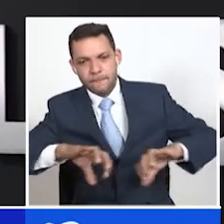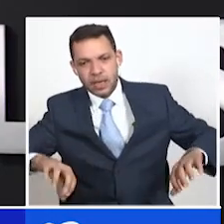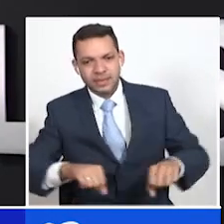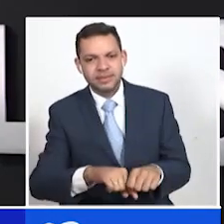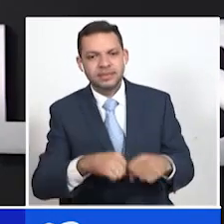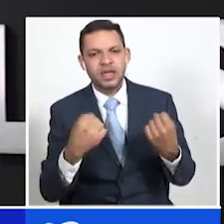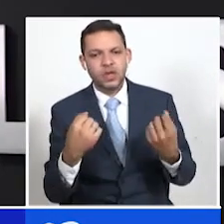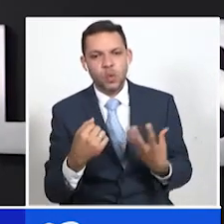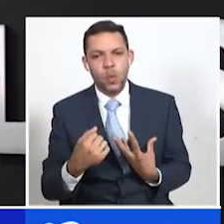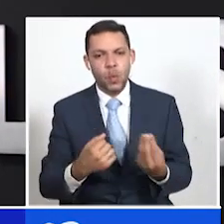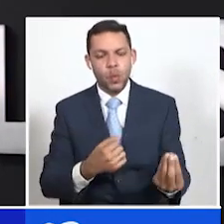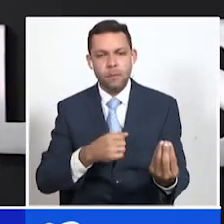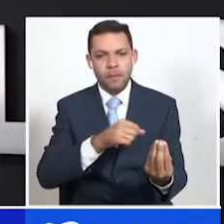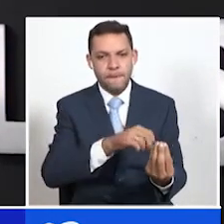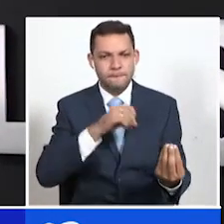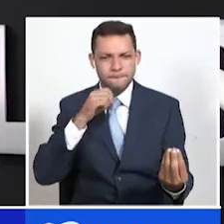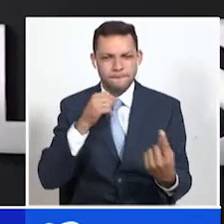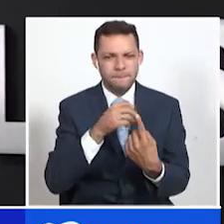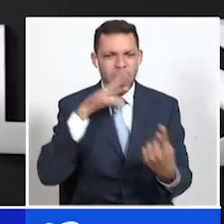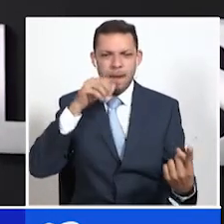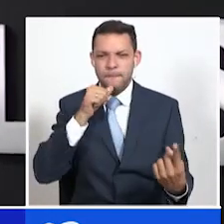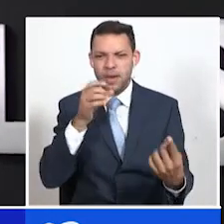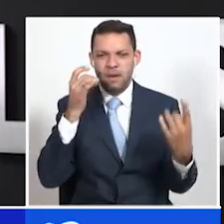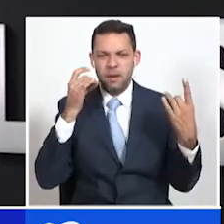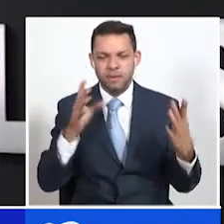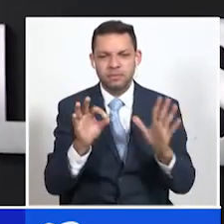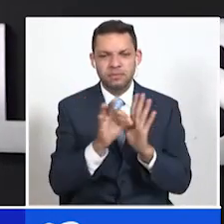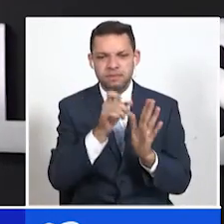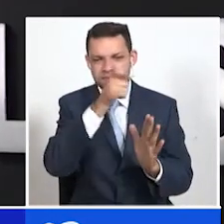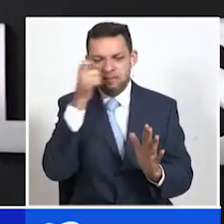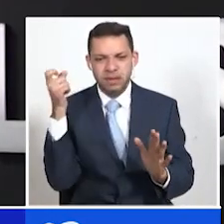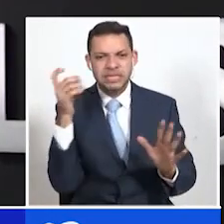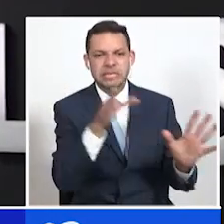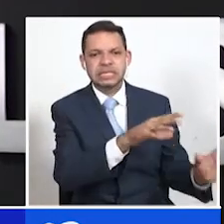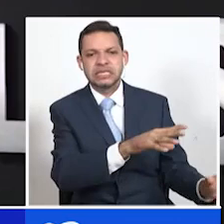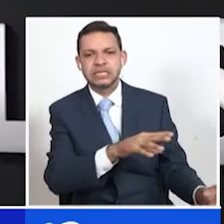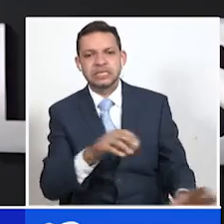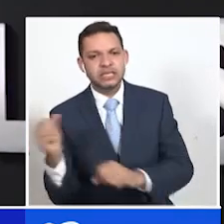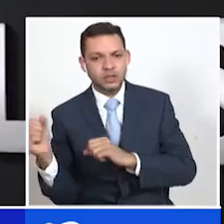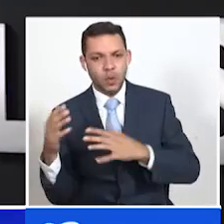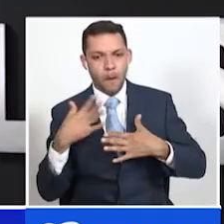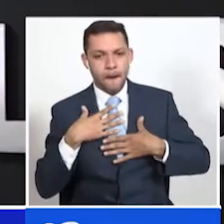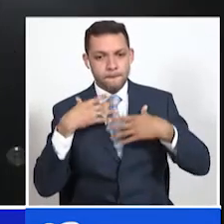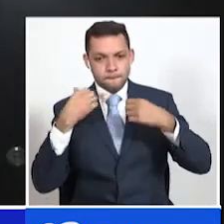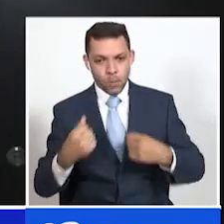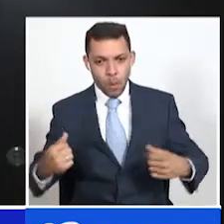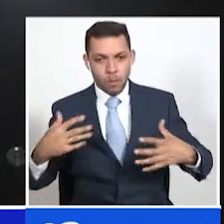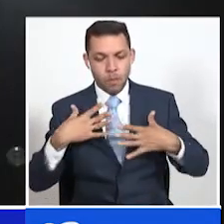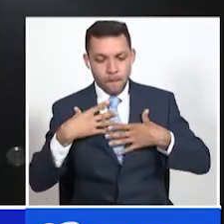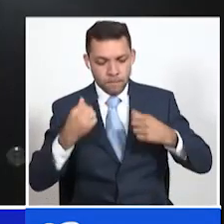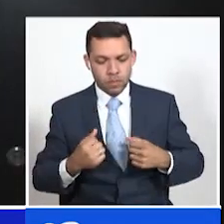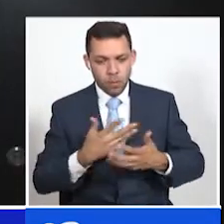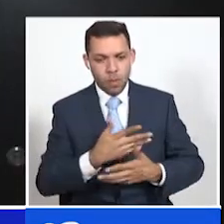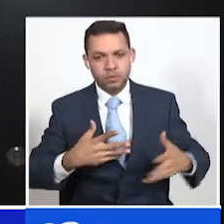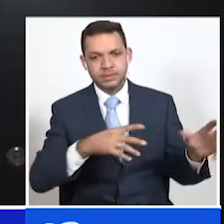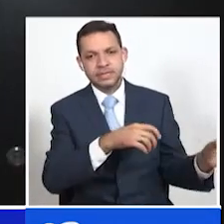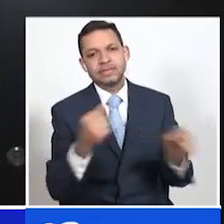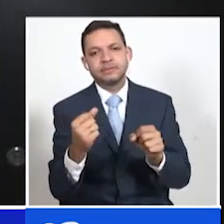totalmente las estructuras criminales y los bienes asociados a este producto ilícito.